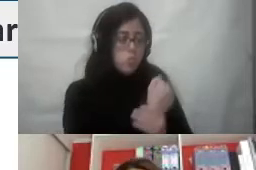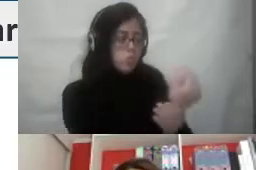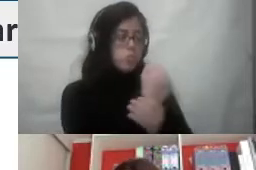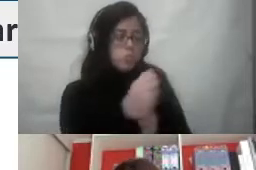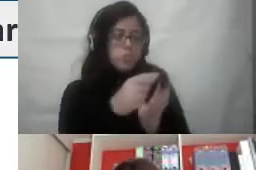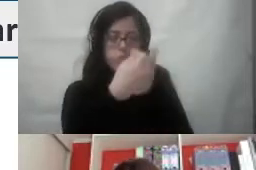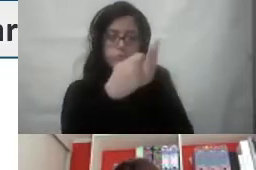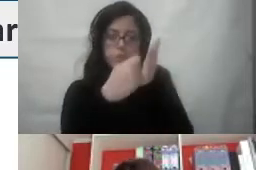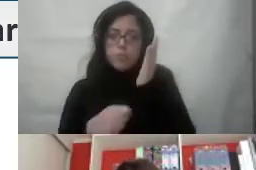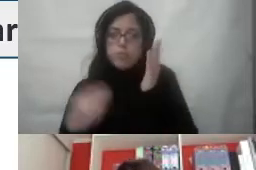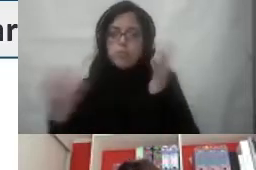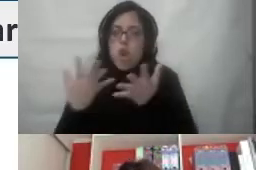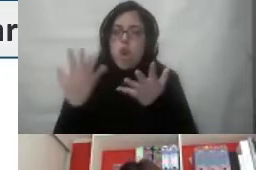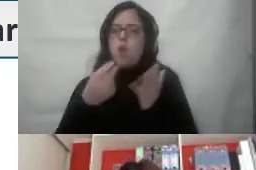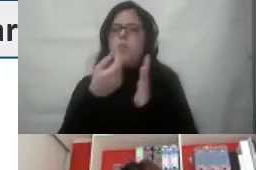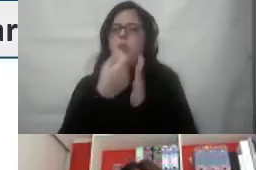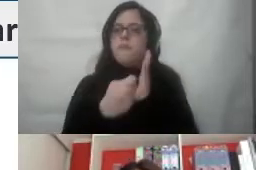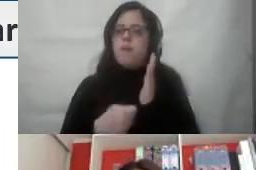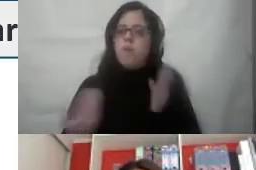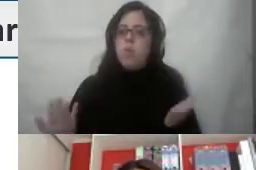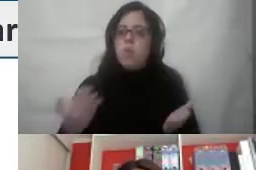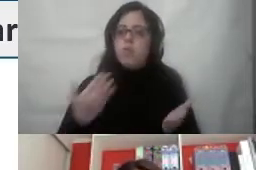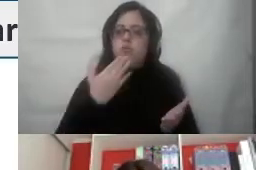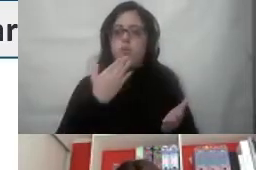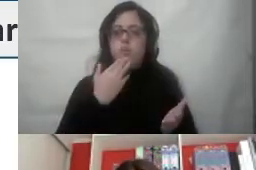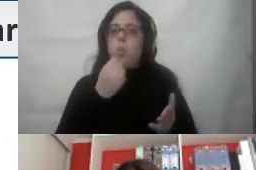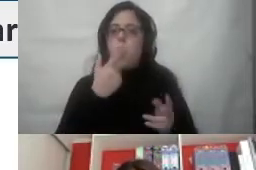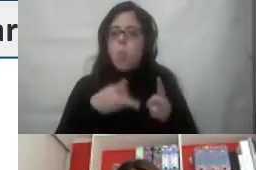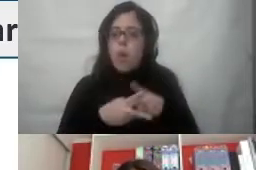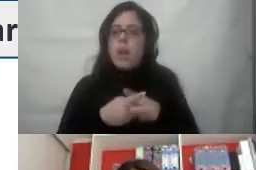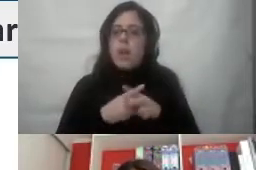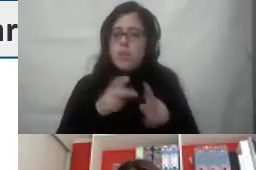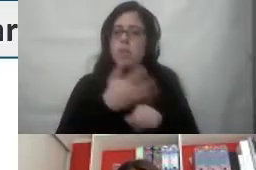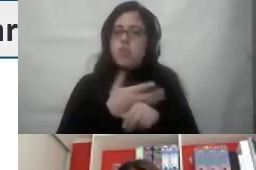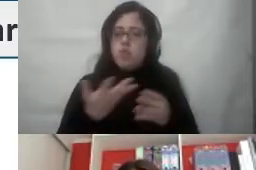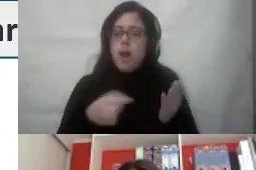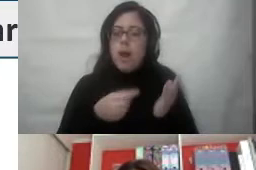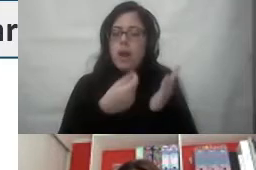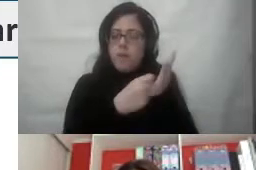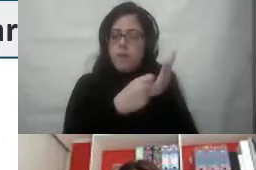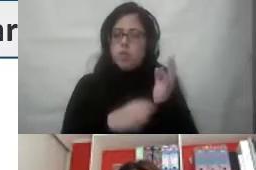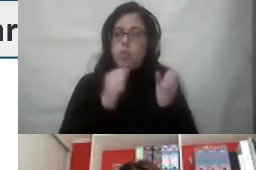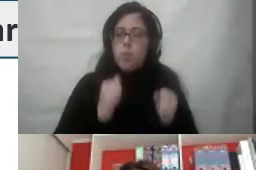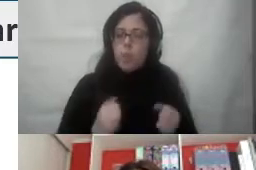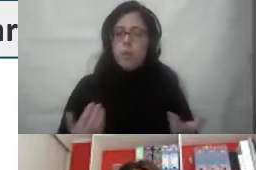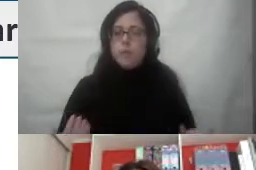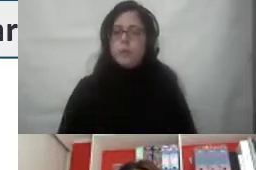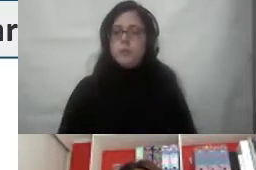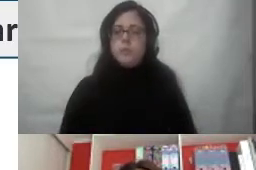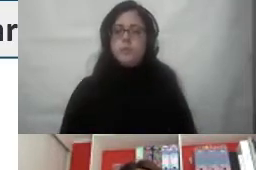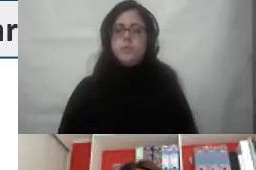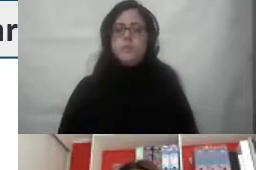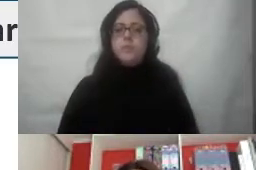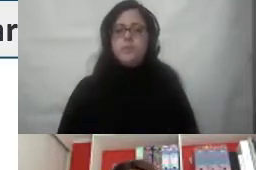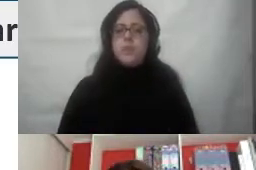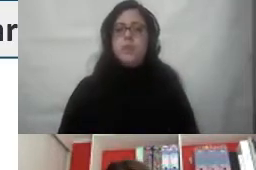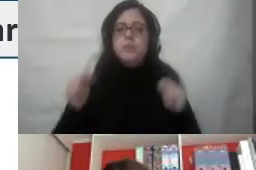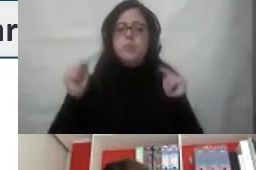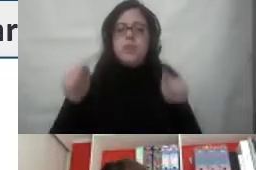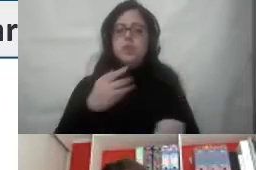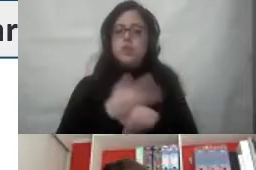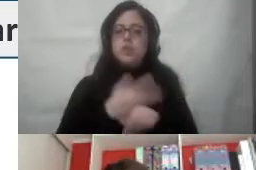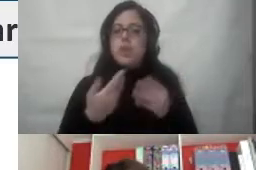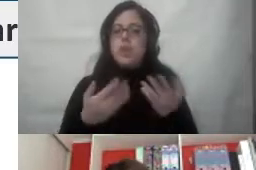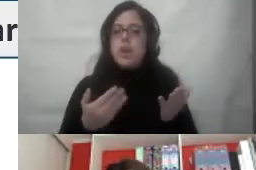¿Cómo evaluamos? ¿Ya? ¿A través de qué instrumentos de evaluación podemos realizar? Para eso tenemos las pautas de